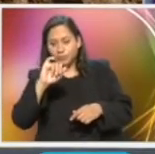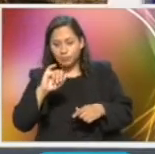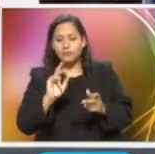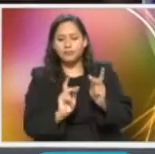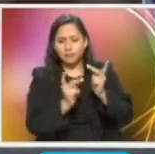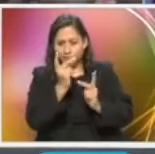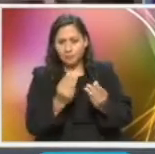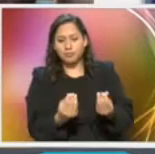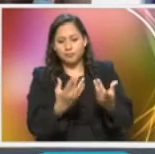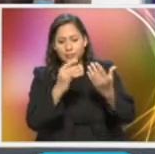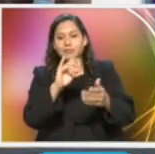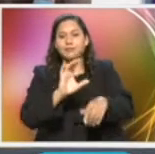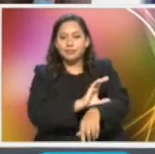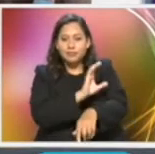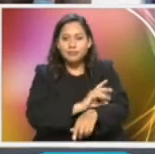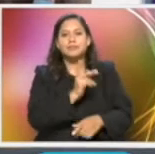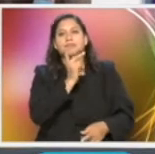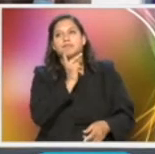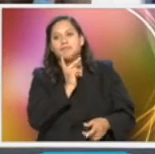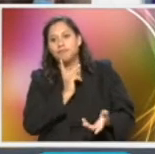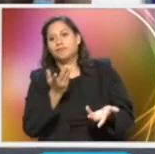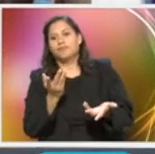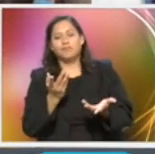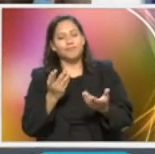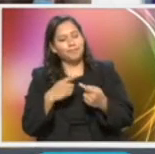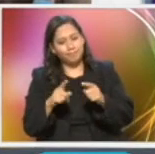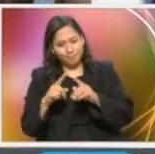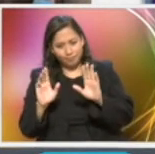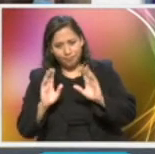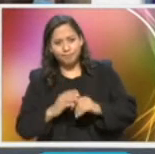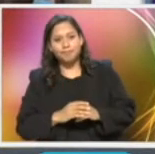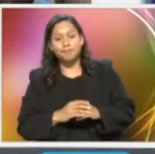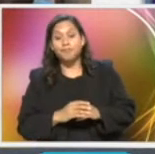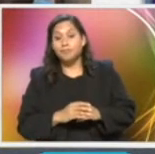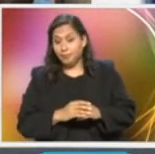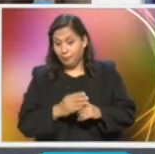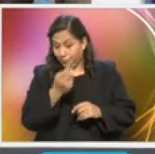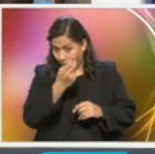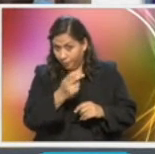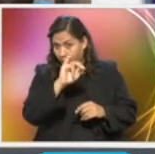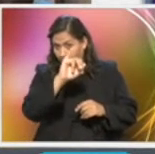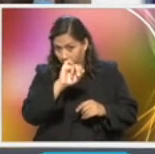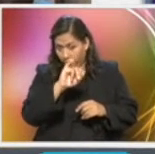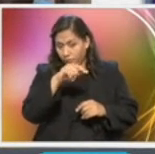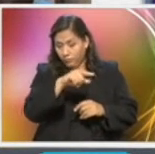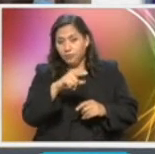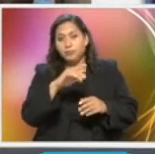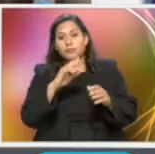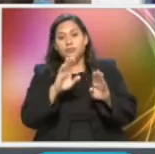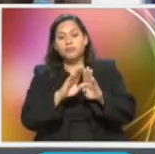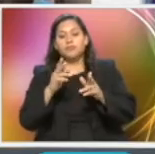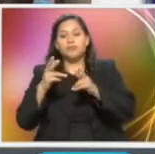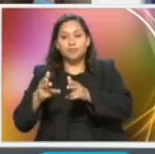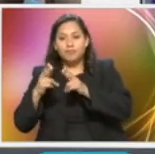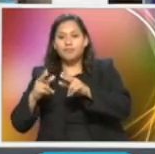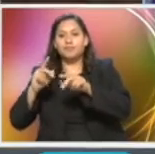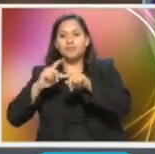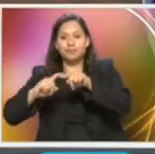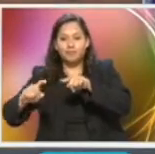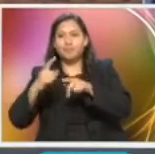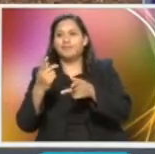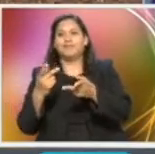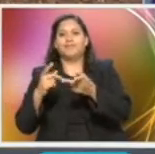pero también energía, petróleos, etcétera. Esto es más que todo el sector de transportes juntos en la emisión de gases de